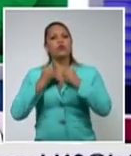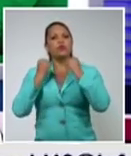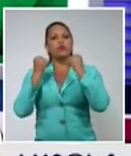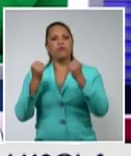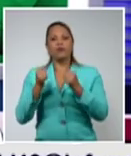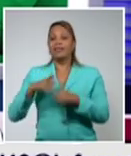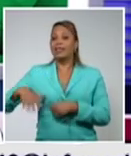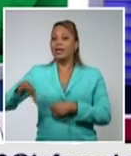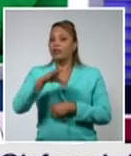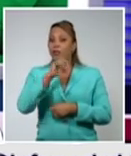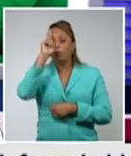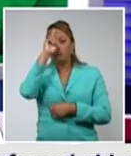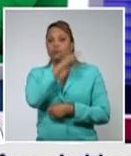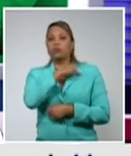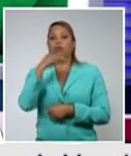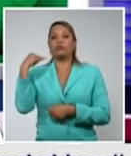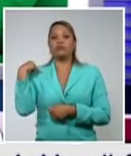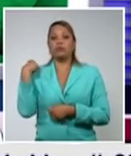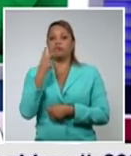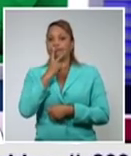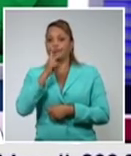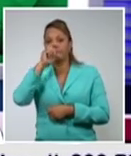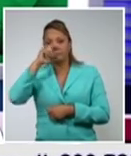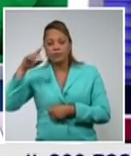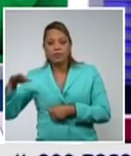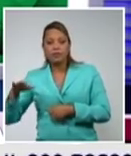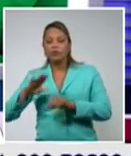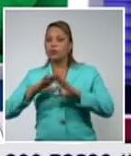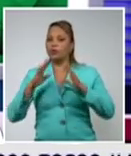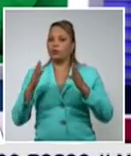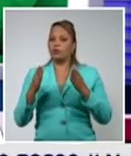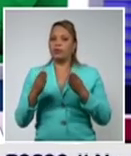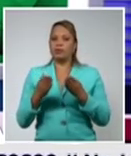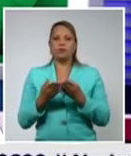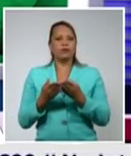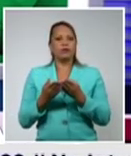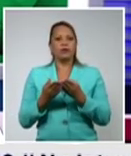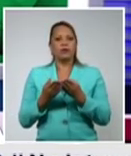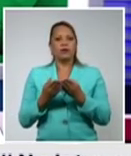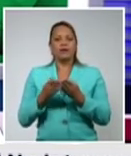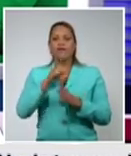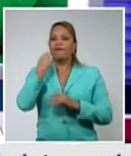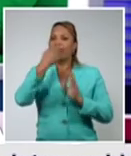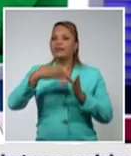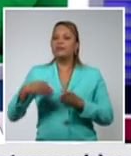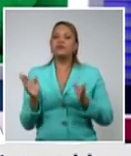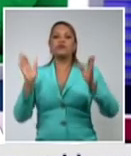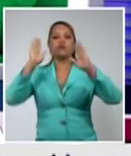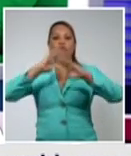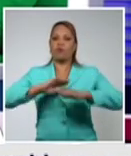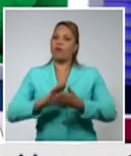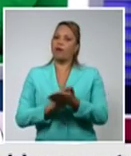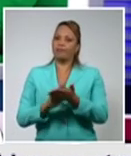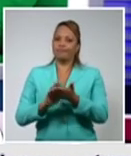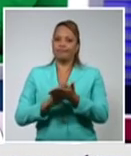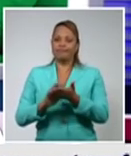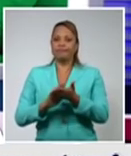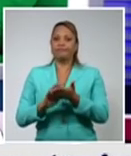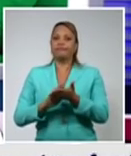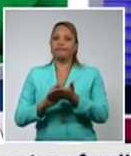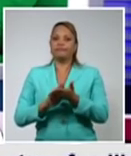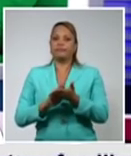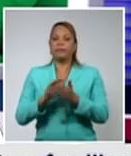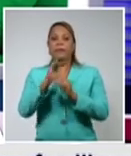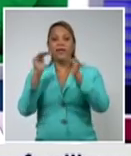pediatras y de todos los intensivistas, no hemos tenido que lamentar el fallecimiento de ningún menor de 20 años de